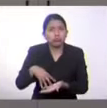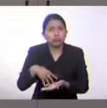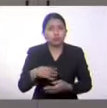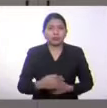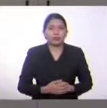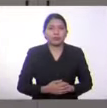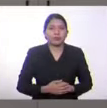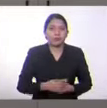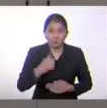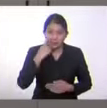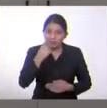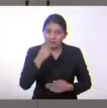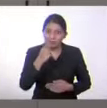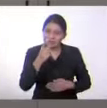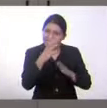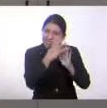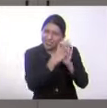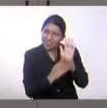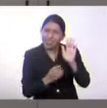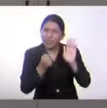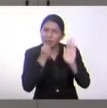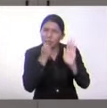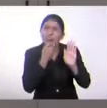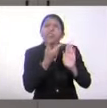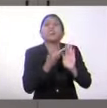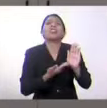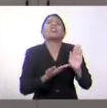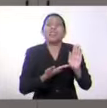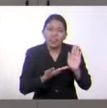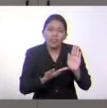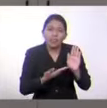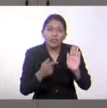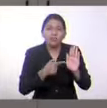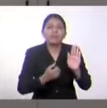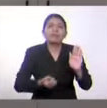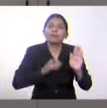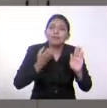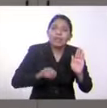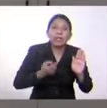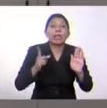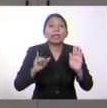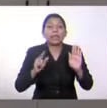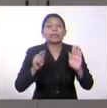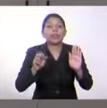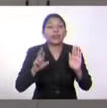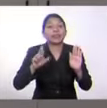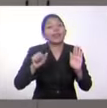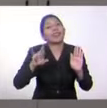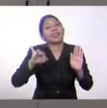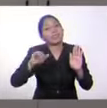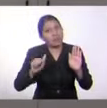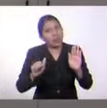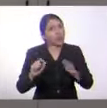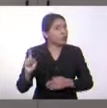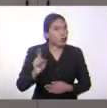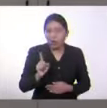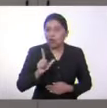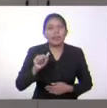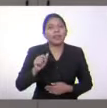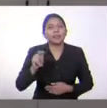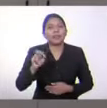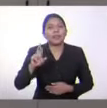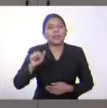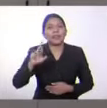Los textos anteriores son un claro ejemplo de una narración literaria y de una no literaria. En